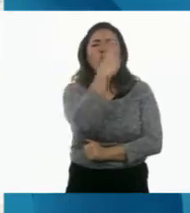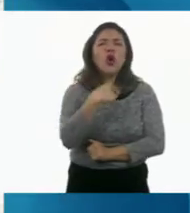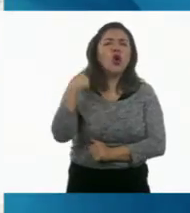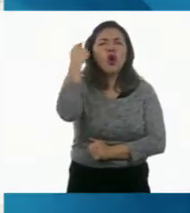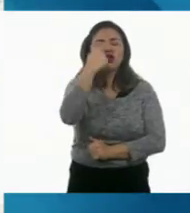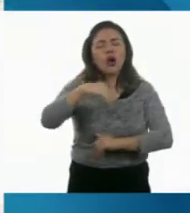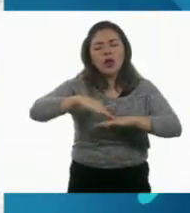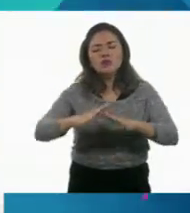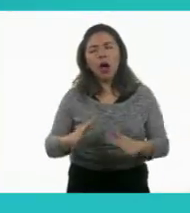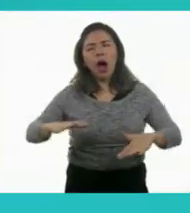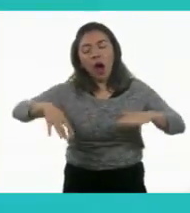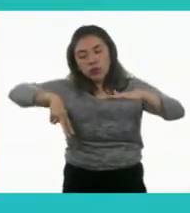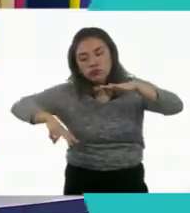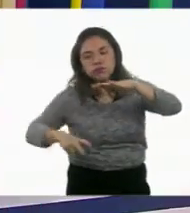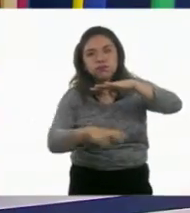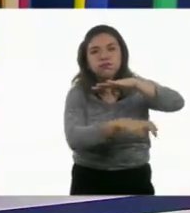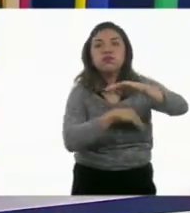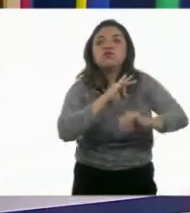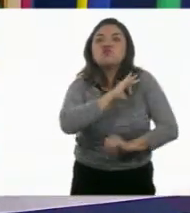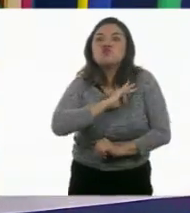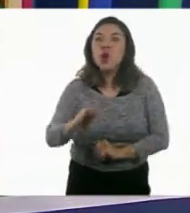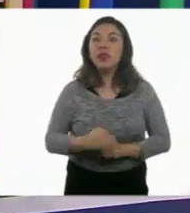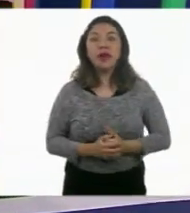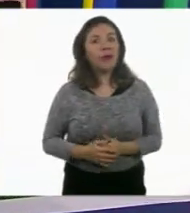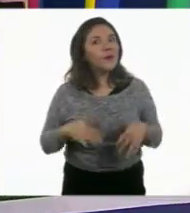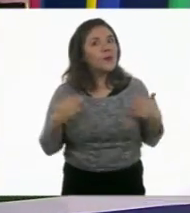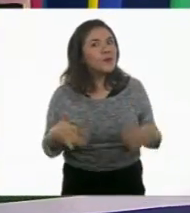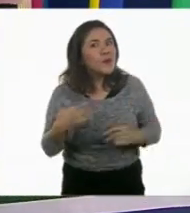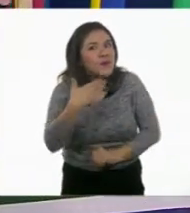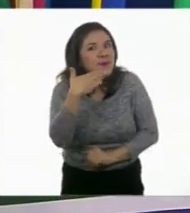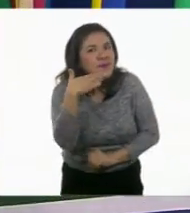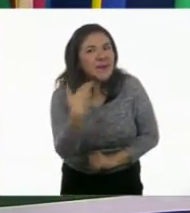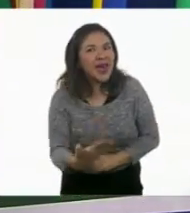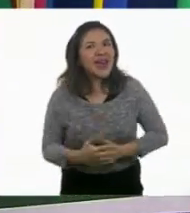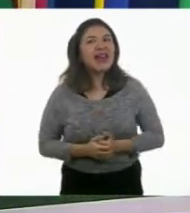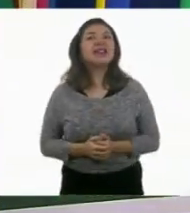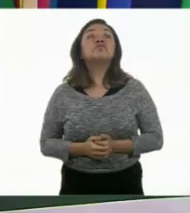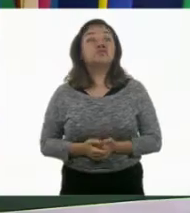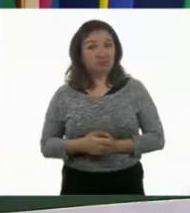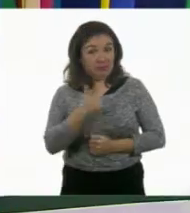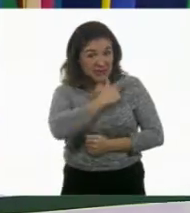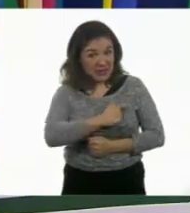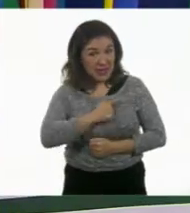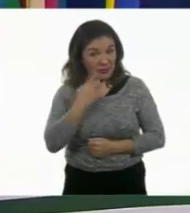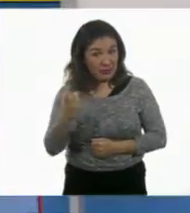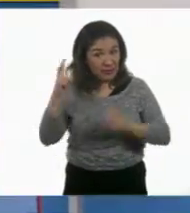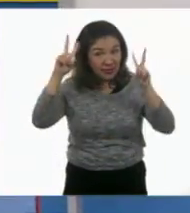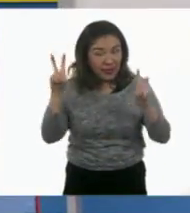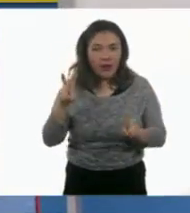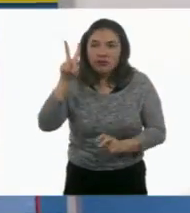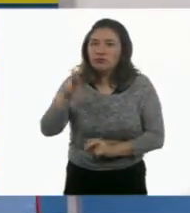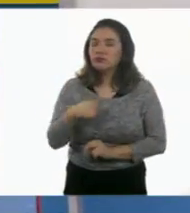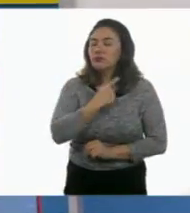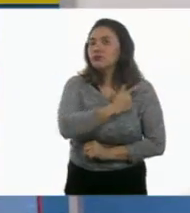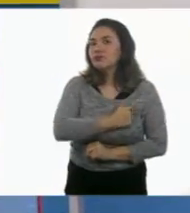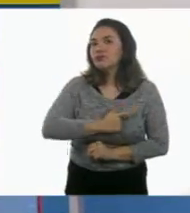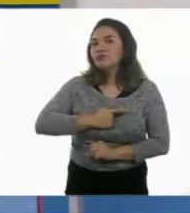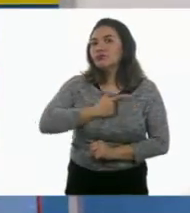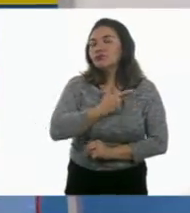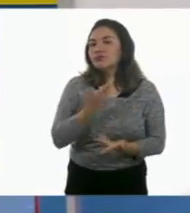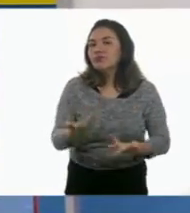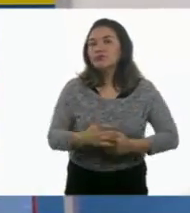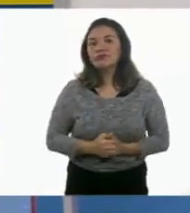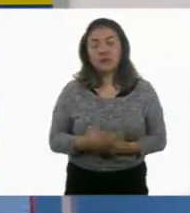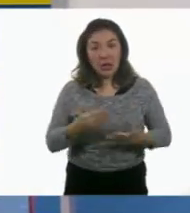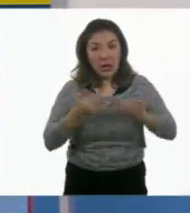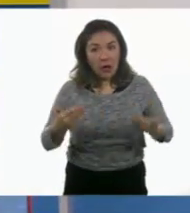agua. Bien, Aníbal. ¿Qué tal? ¿Te gustó? Me gustó muchísimo. Y entonces